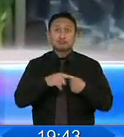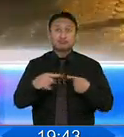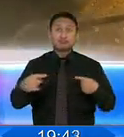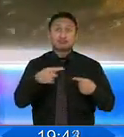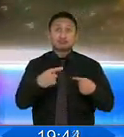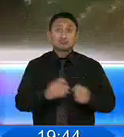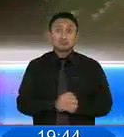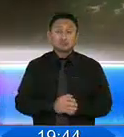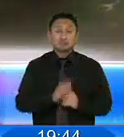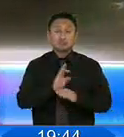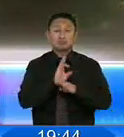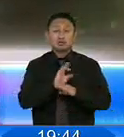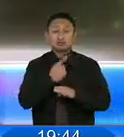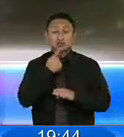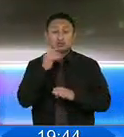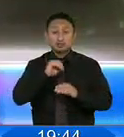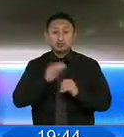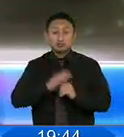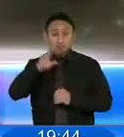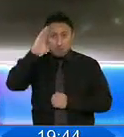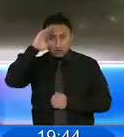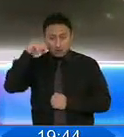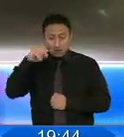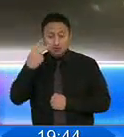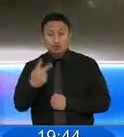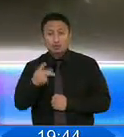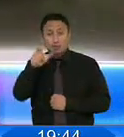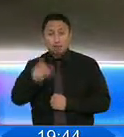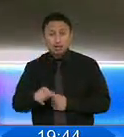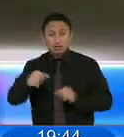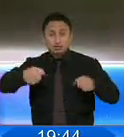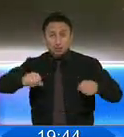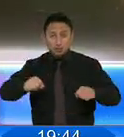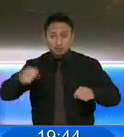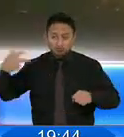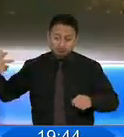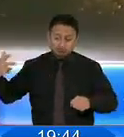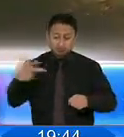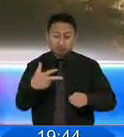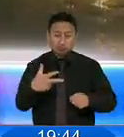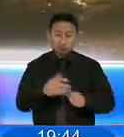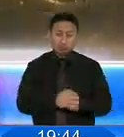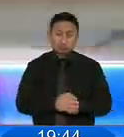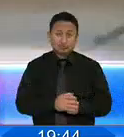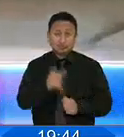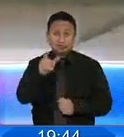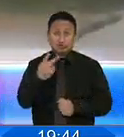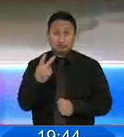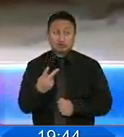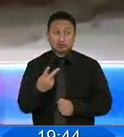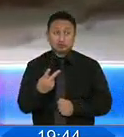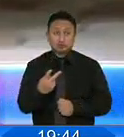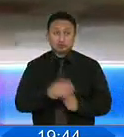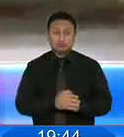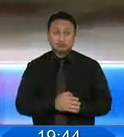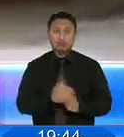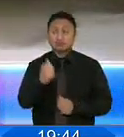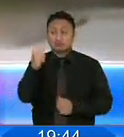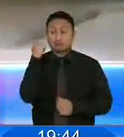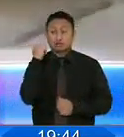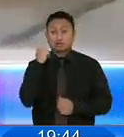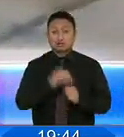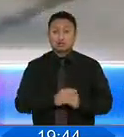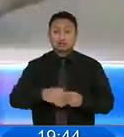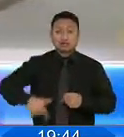Los testigos relataron a los policías que dos individuos a bordo de una motocicleta negra le sorprendieron. El que viajaba de copiloto fue